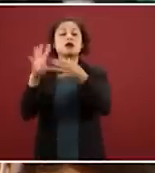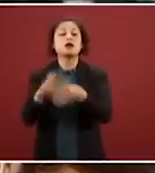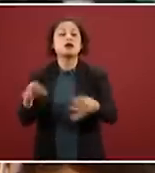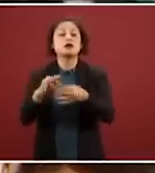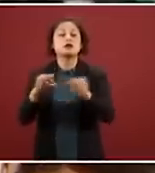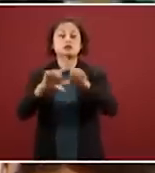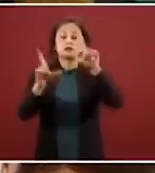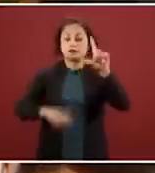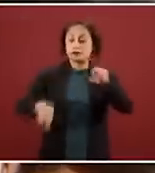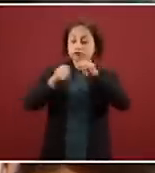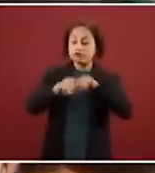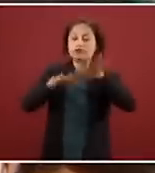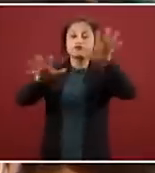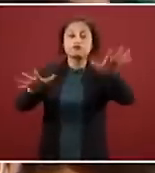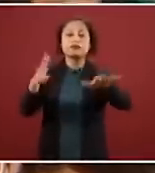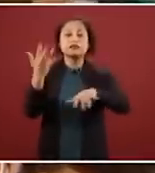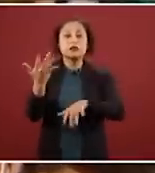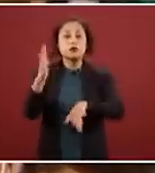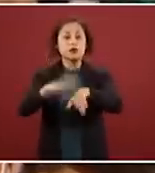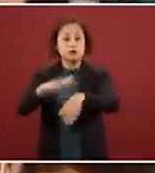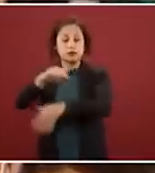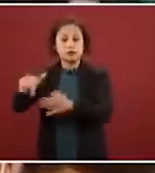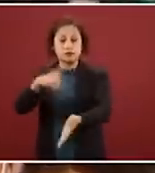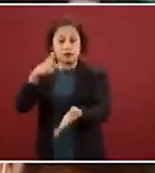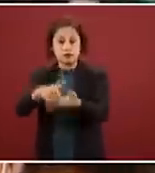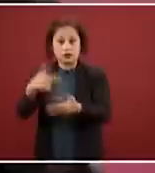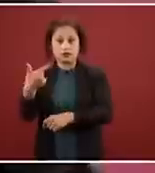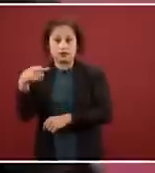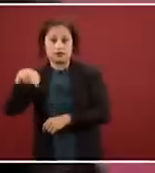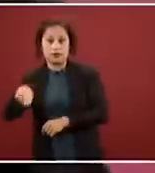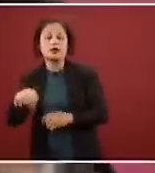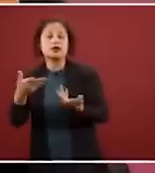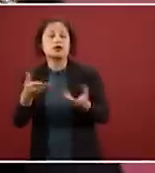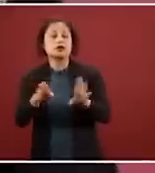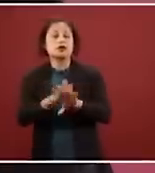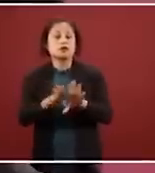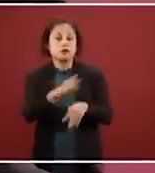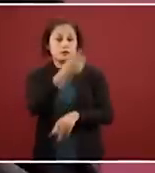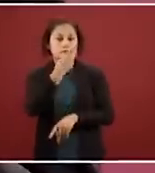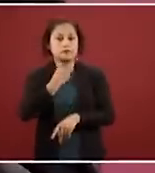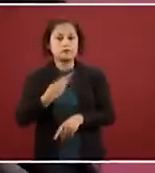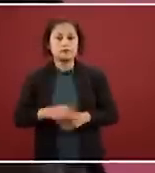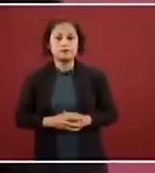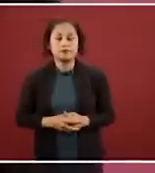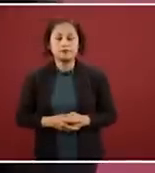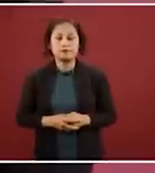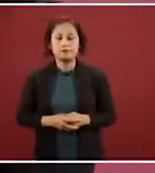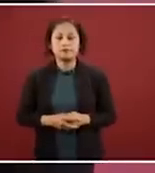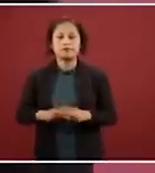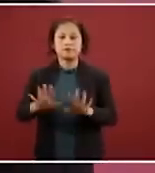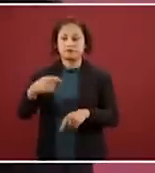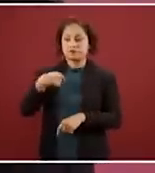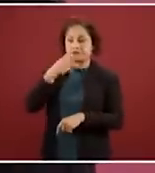la Guardia Nacional. Si nos puede hablar un poco sobre este tema, muchas gracias. Yo les diría cuatro